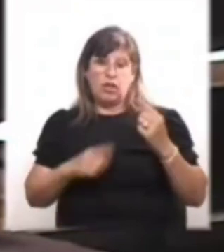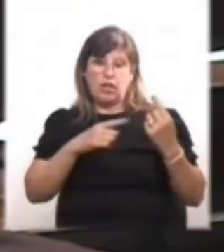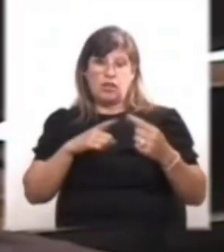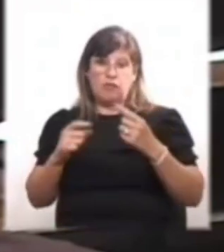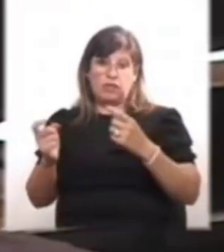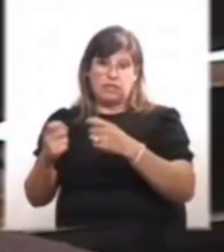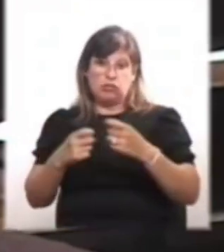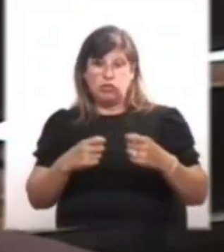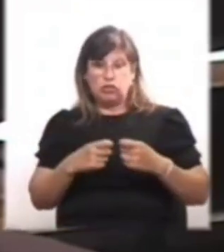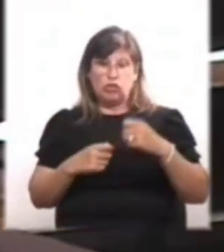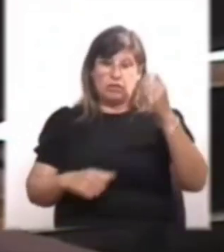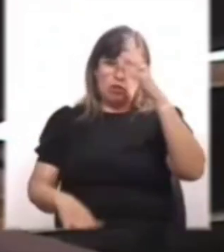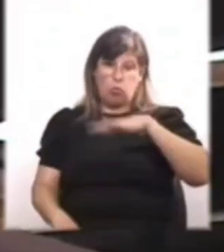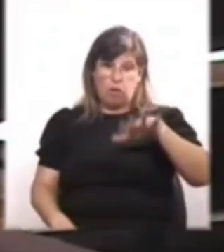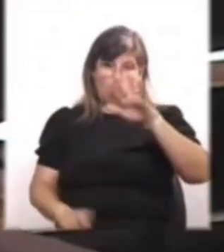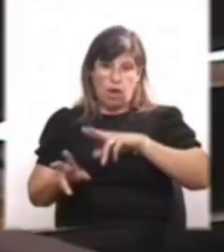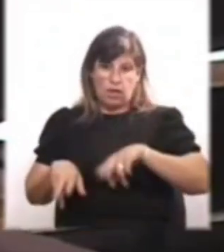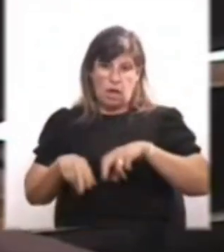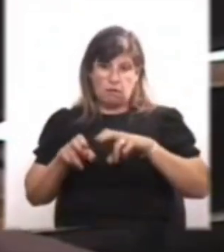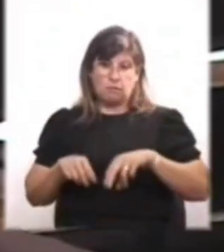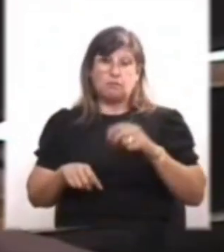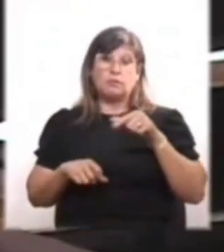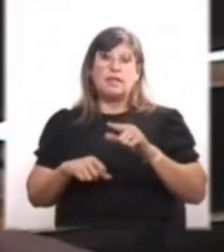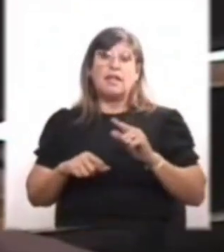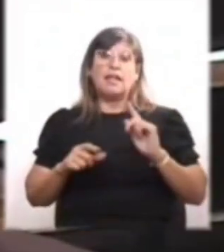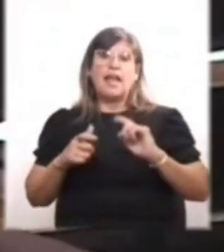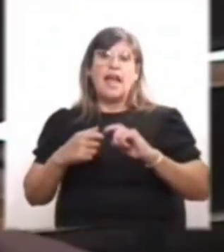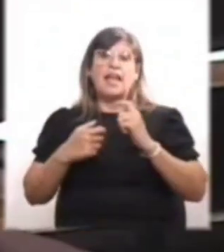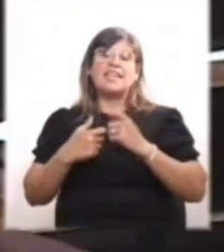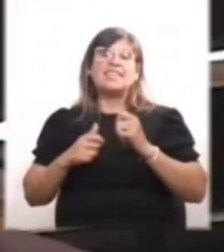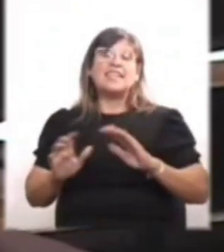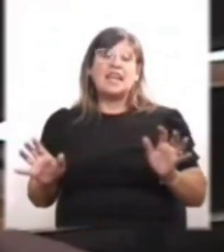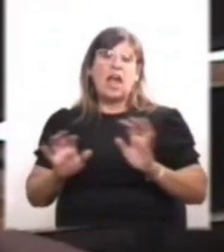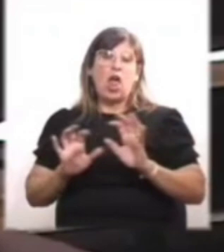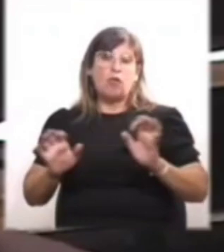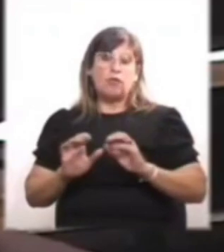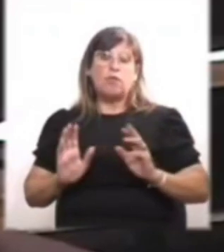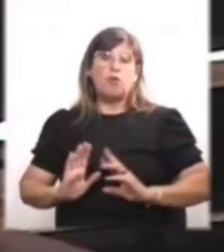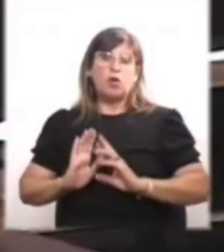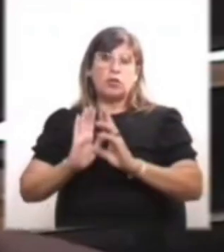asociaciones agropecuarias y los sindicatos de funcionarios fueron